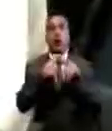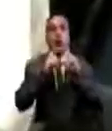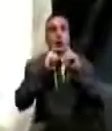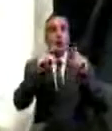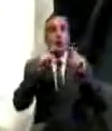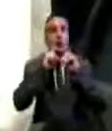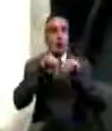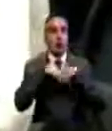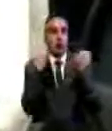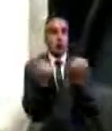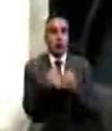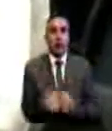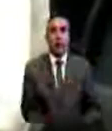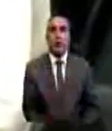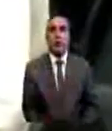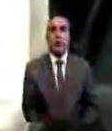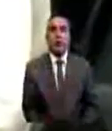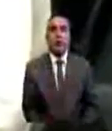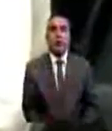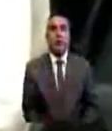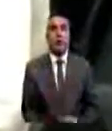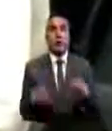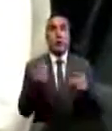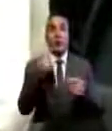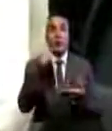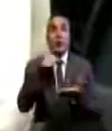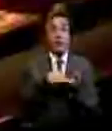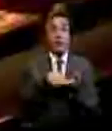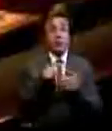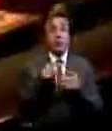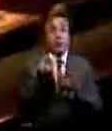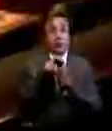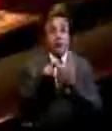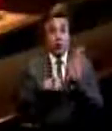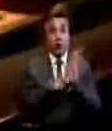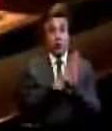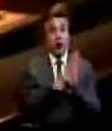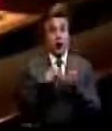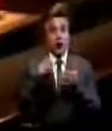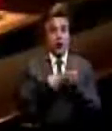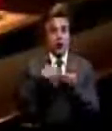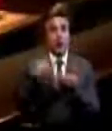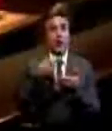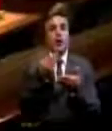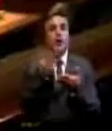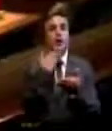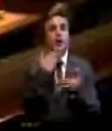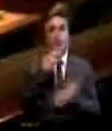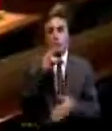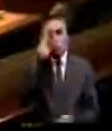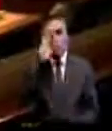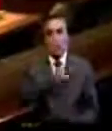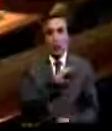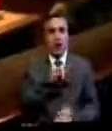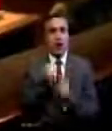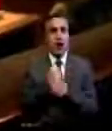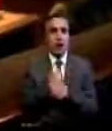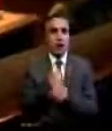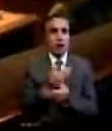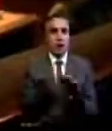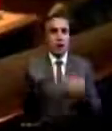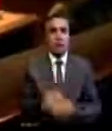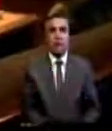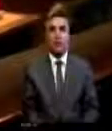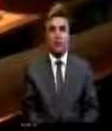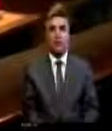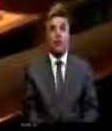y la actuación que podría tener la Policía Nacional en el caso de que esta norma sea aprobada. Fue el jefe de la bancada de esta organización política, Salvador